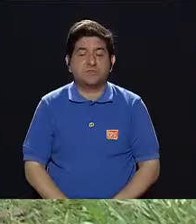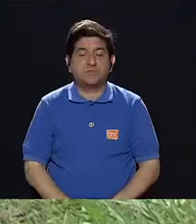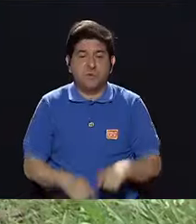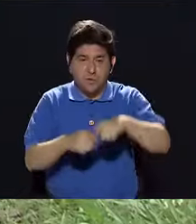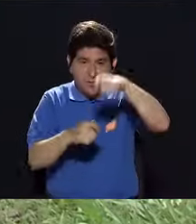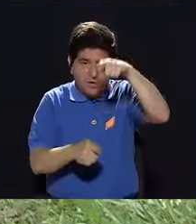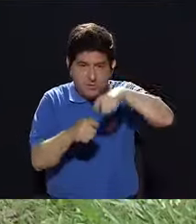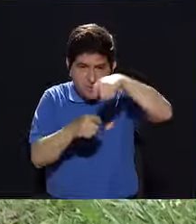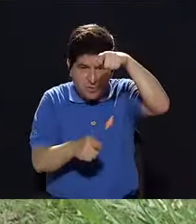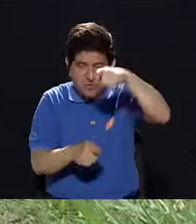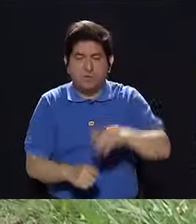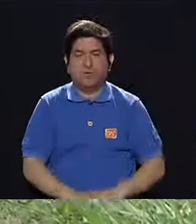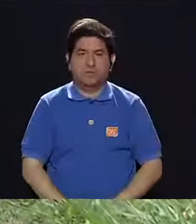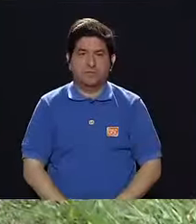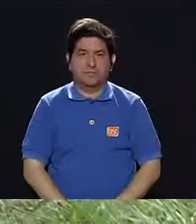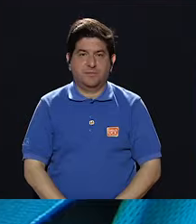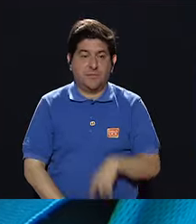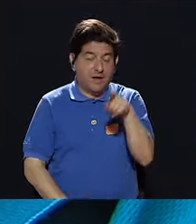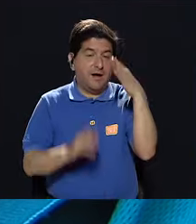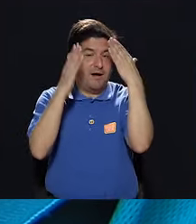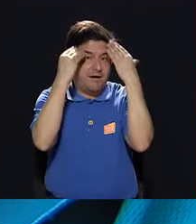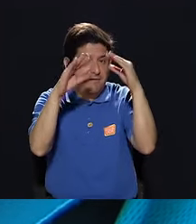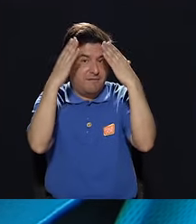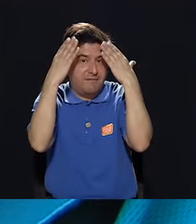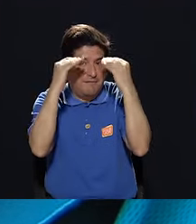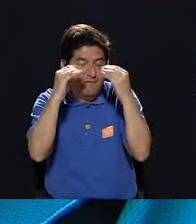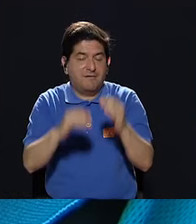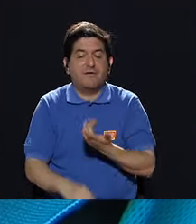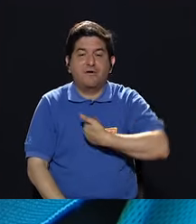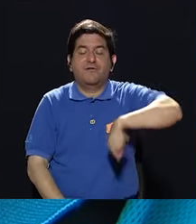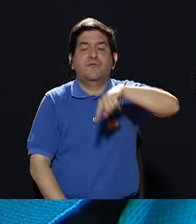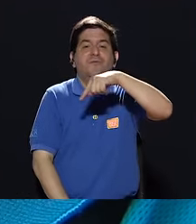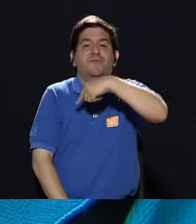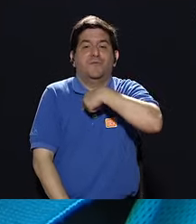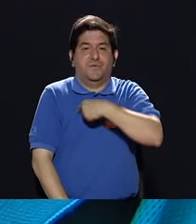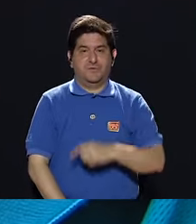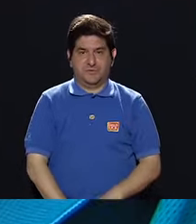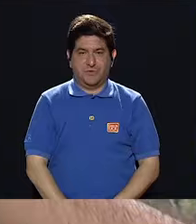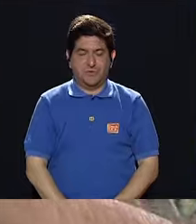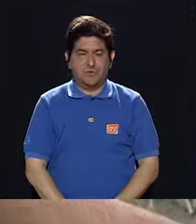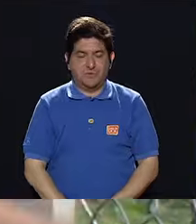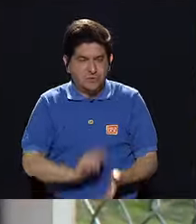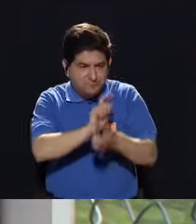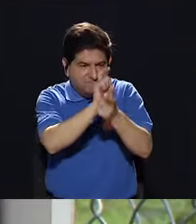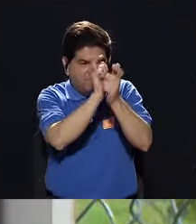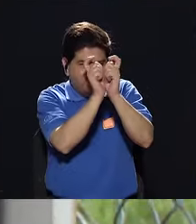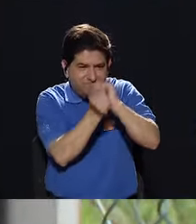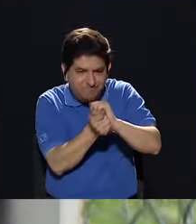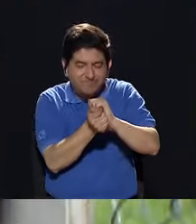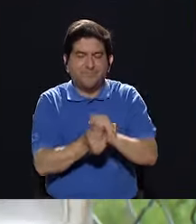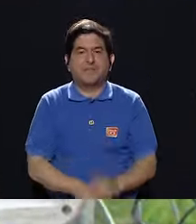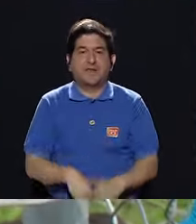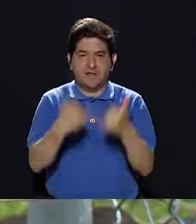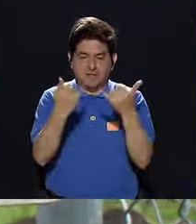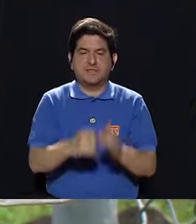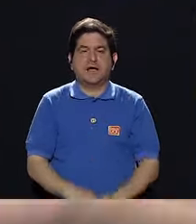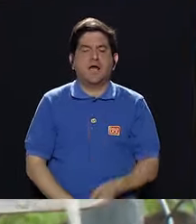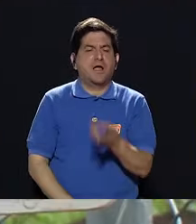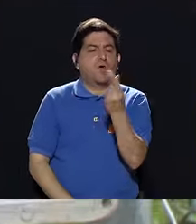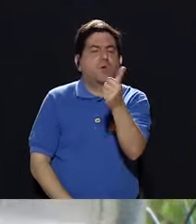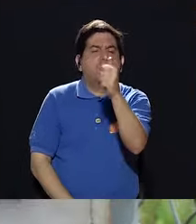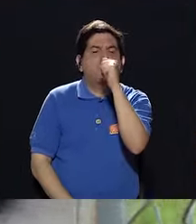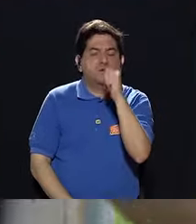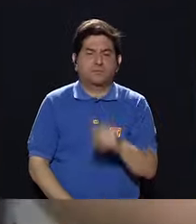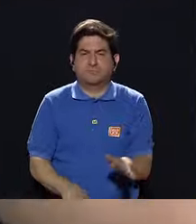está conjunta con la estación medidora de niveles. Esta información nosotros